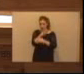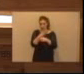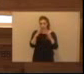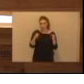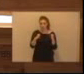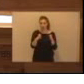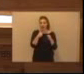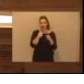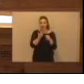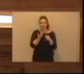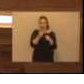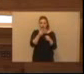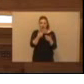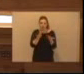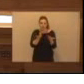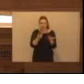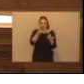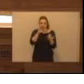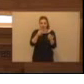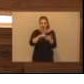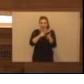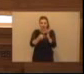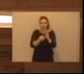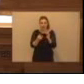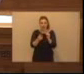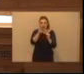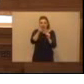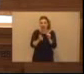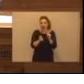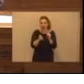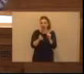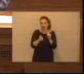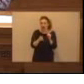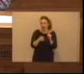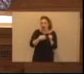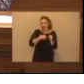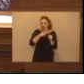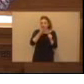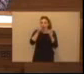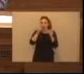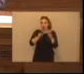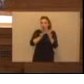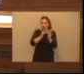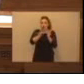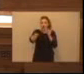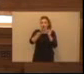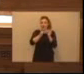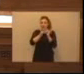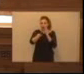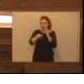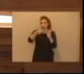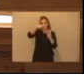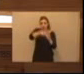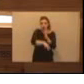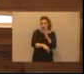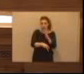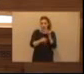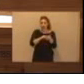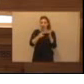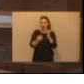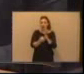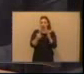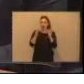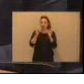no es viable técnicamente. Y no es viable técnicamente, puesto que incumple el régimen de distancias que prevé las normas técnicas del trazado del